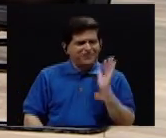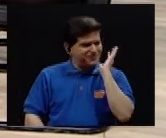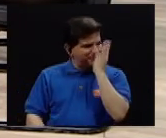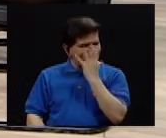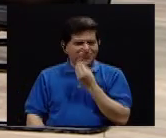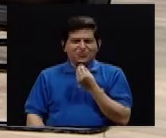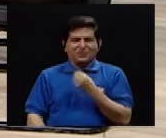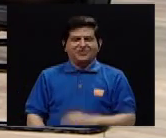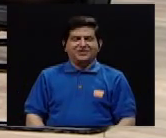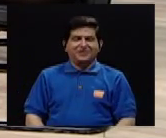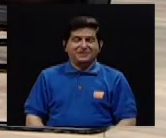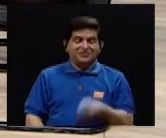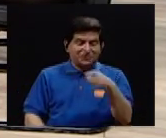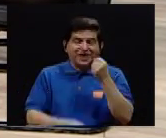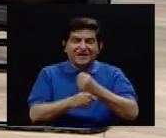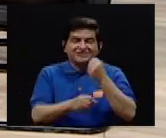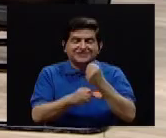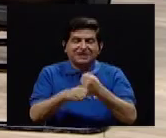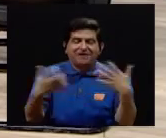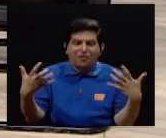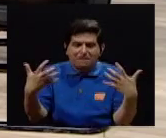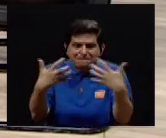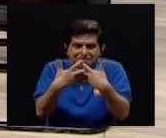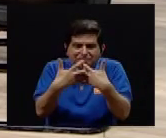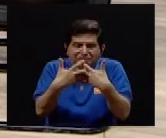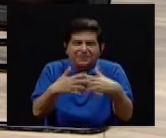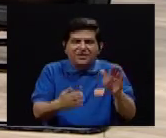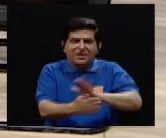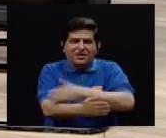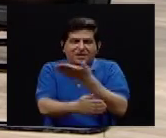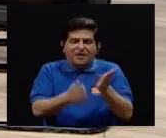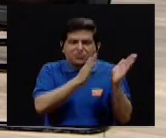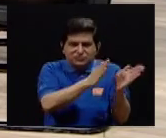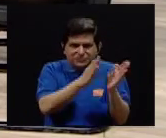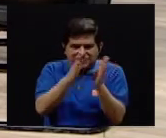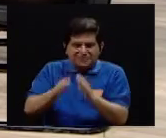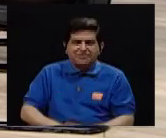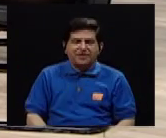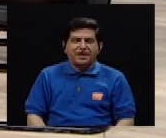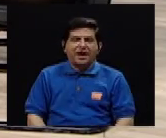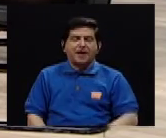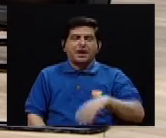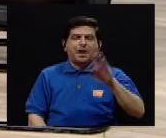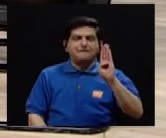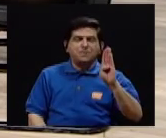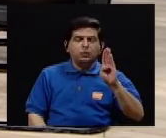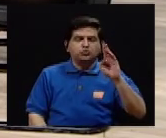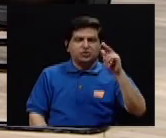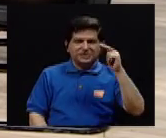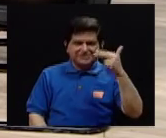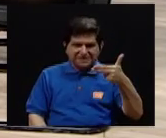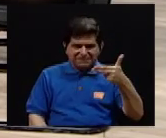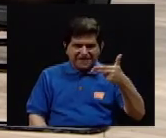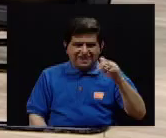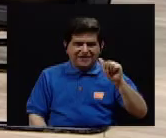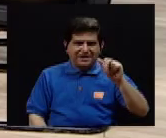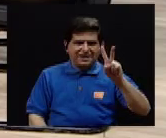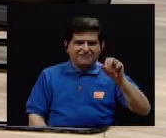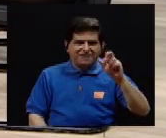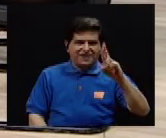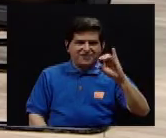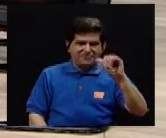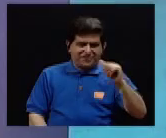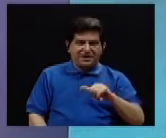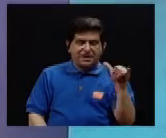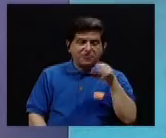Y es muy lindo porque es un trabajo complementario. Bueno, la música fue compuesta por Bruce Chavarría. Bruce hizo